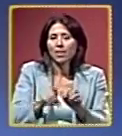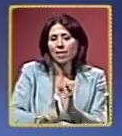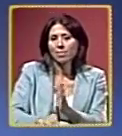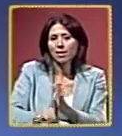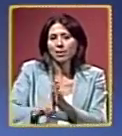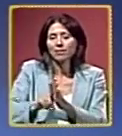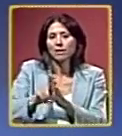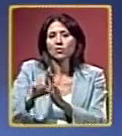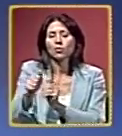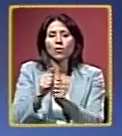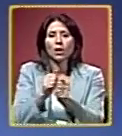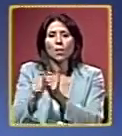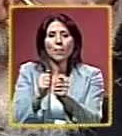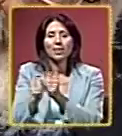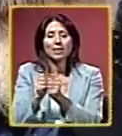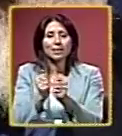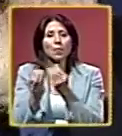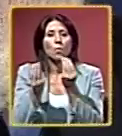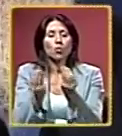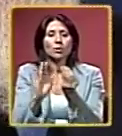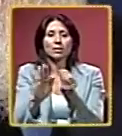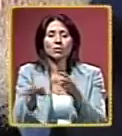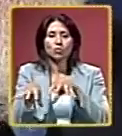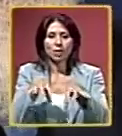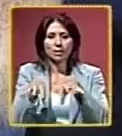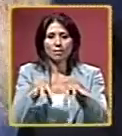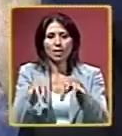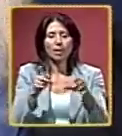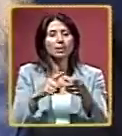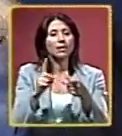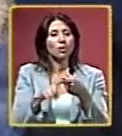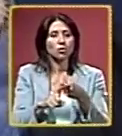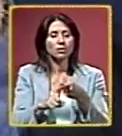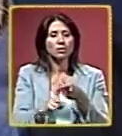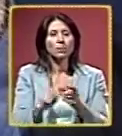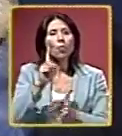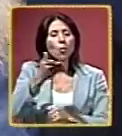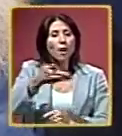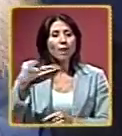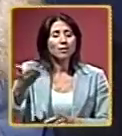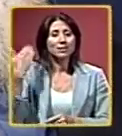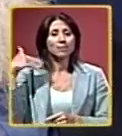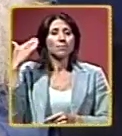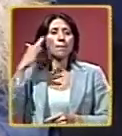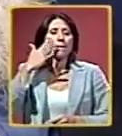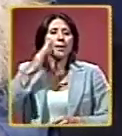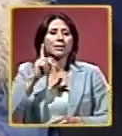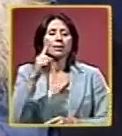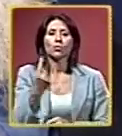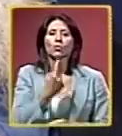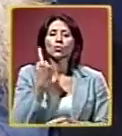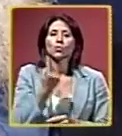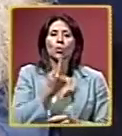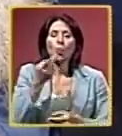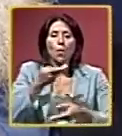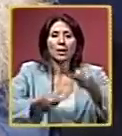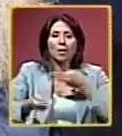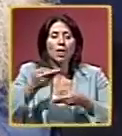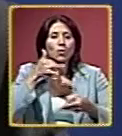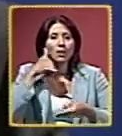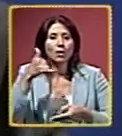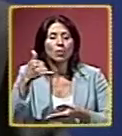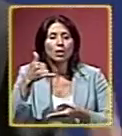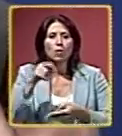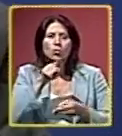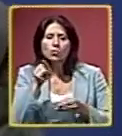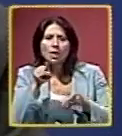competencia en muchas de sus actividades, ¿verdad? Correcto. Entonces, una cosa que parecía un solo mercado de telecomunicaciones, cuando usted lo desagrega,